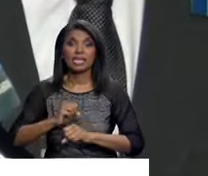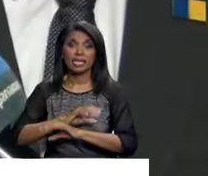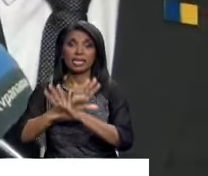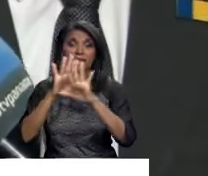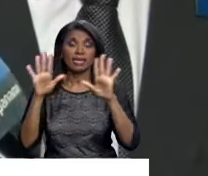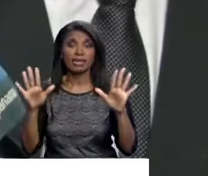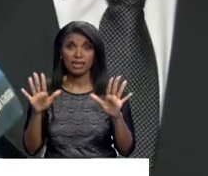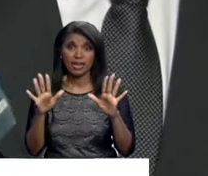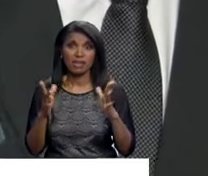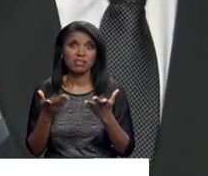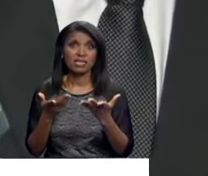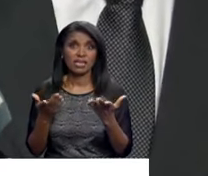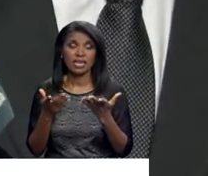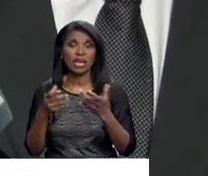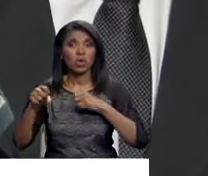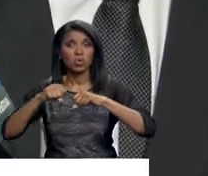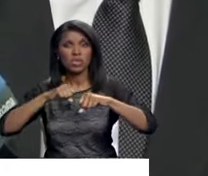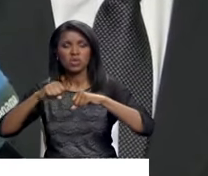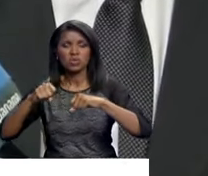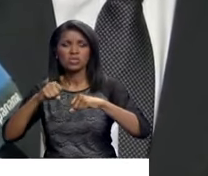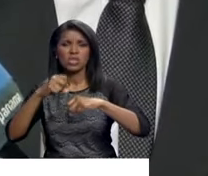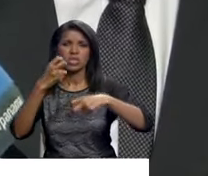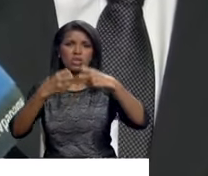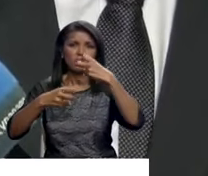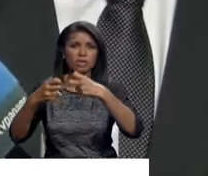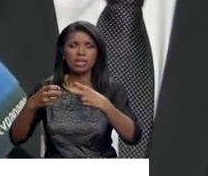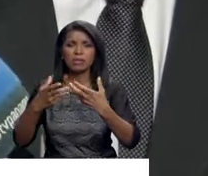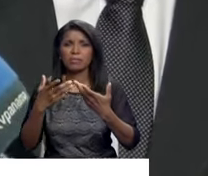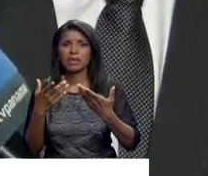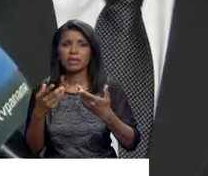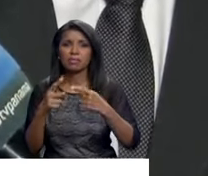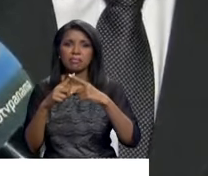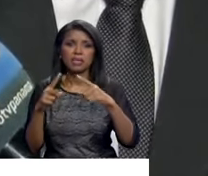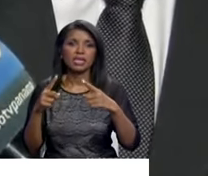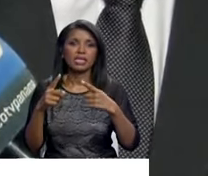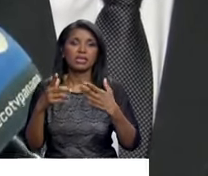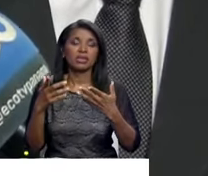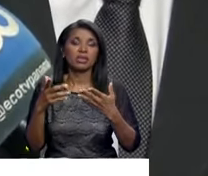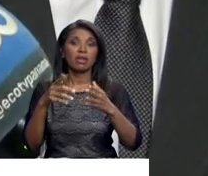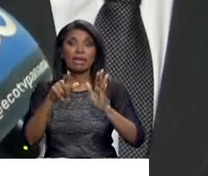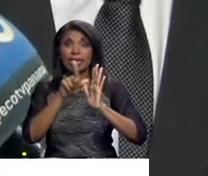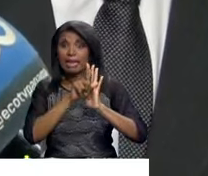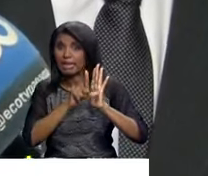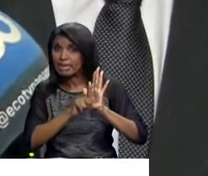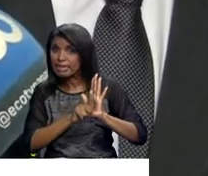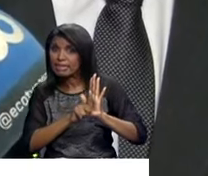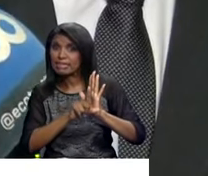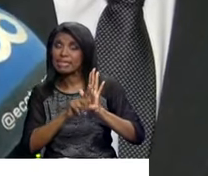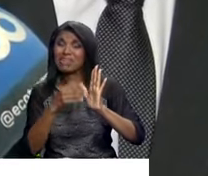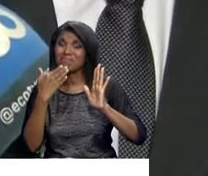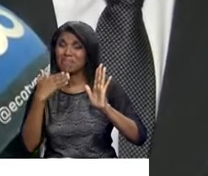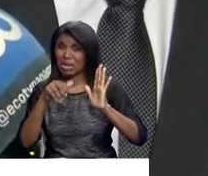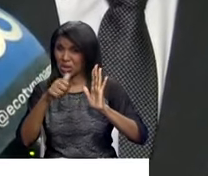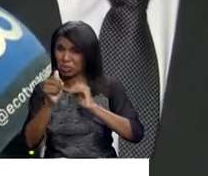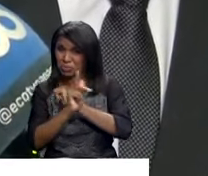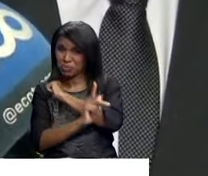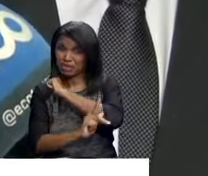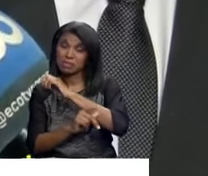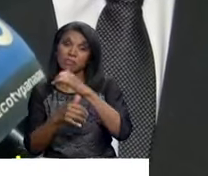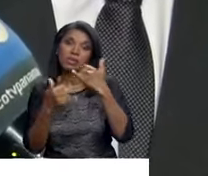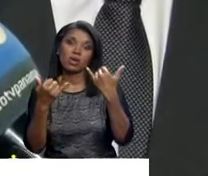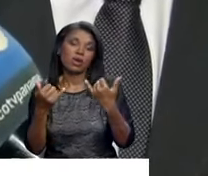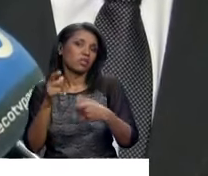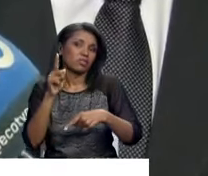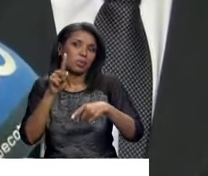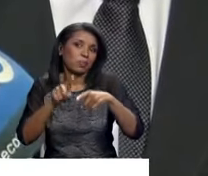nuestro país en una lucha contra la corrupción, sacándonos de las listas en las que estamos a nivel internacional y dando esa buena